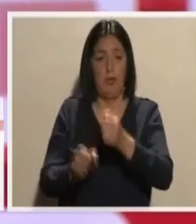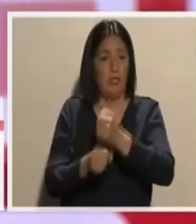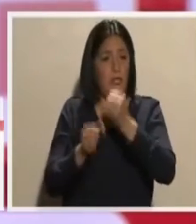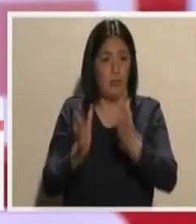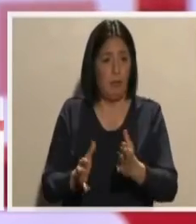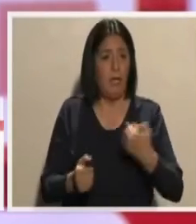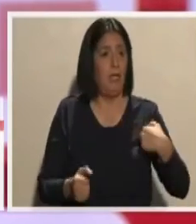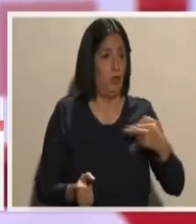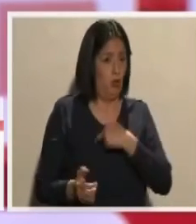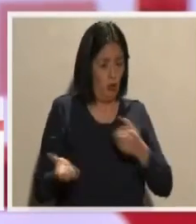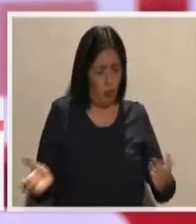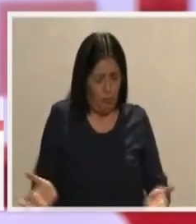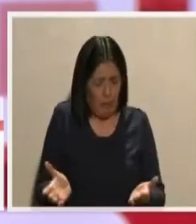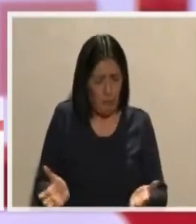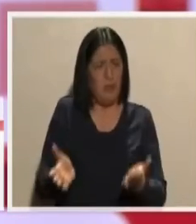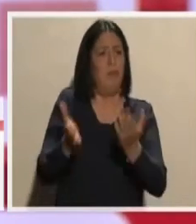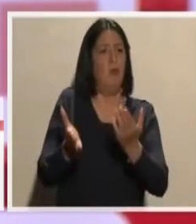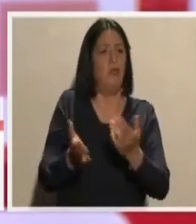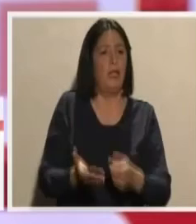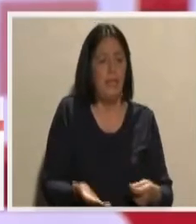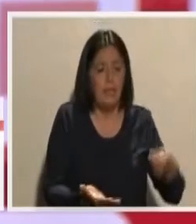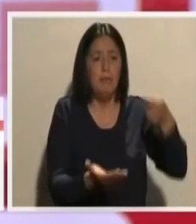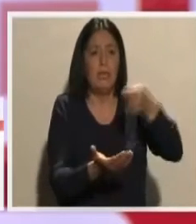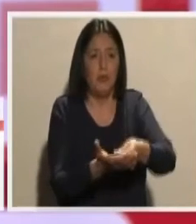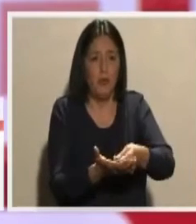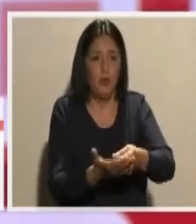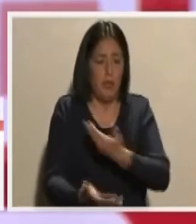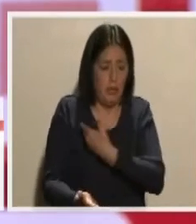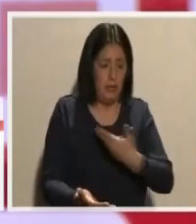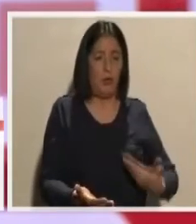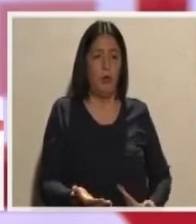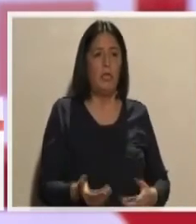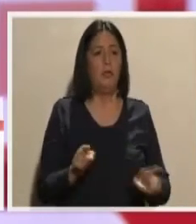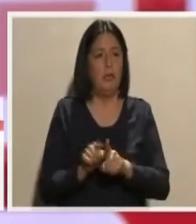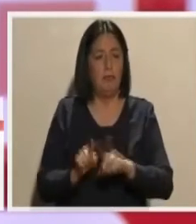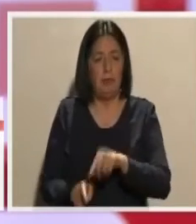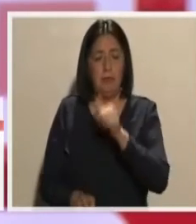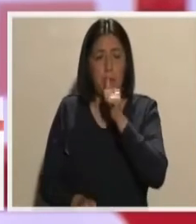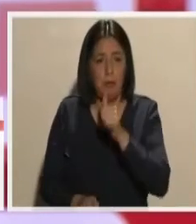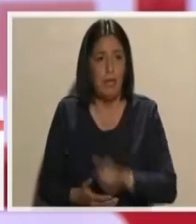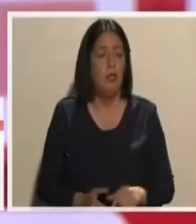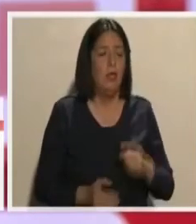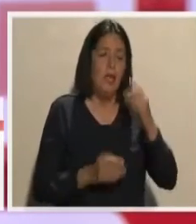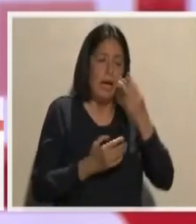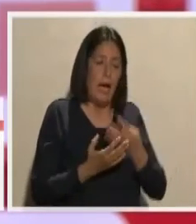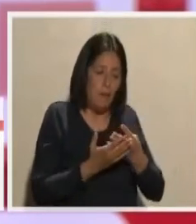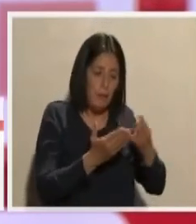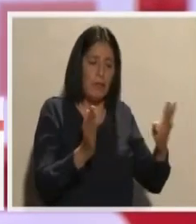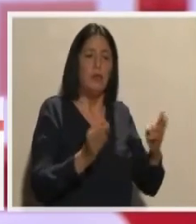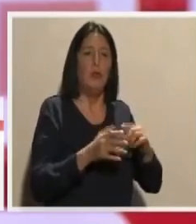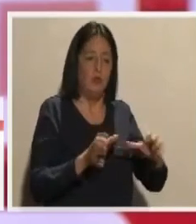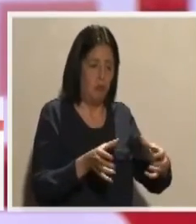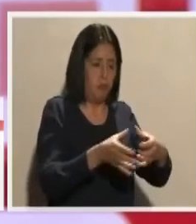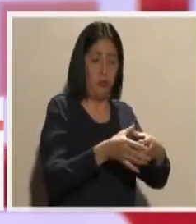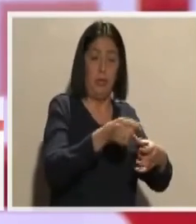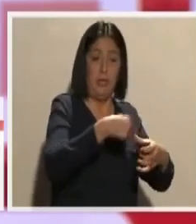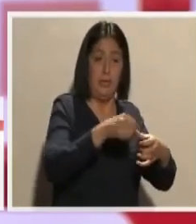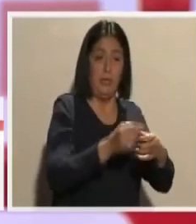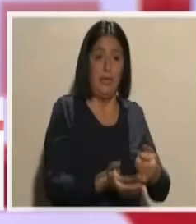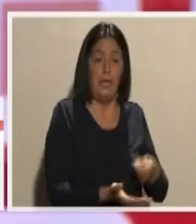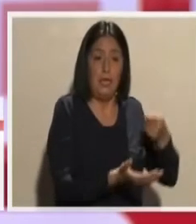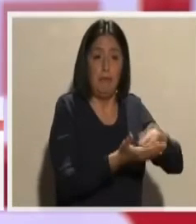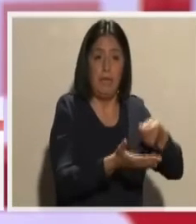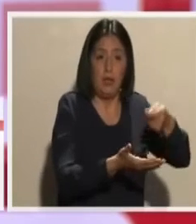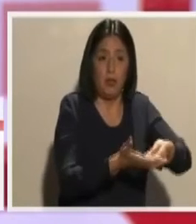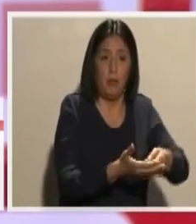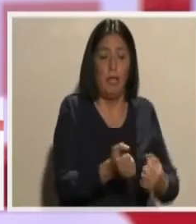a impulsar la inversión pública y privada, creando la unidad de gestión de la inversión para apoyar a los